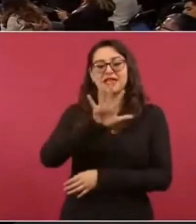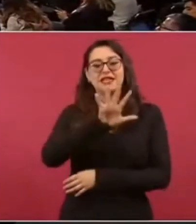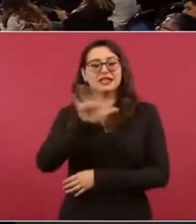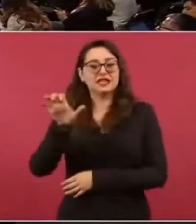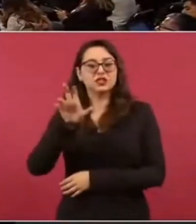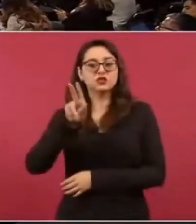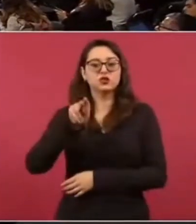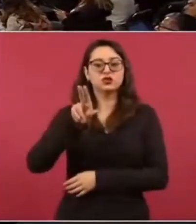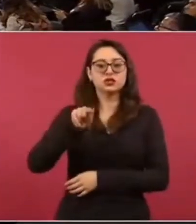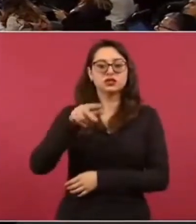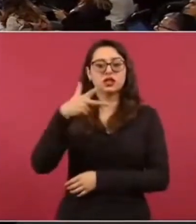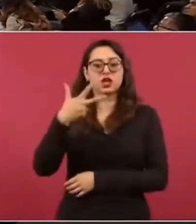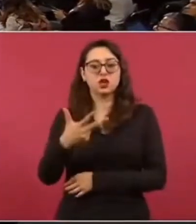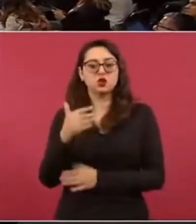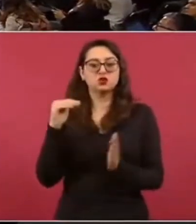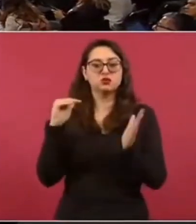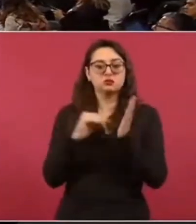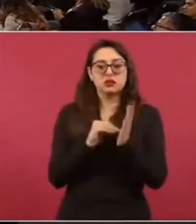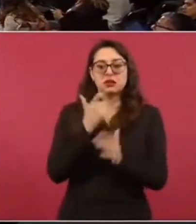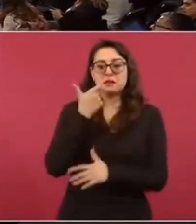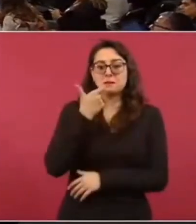588,000 pesos,